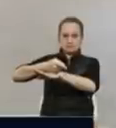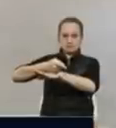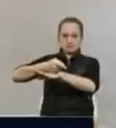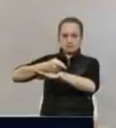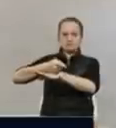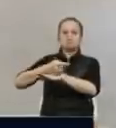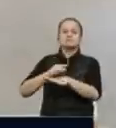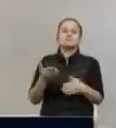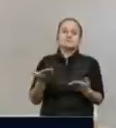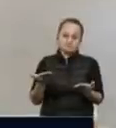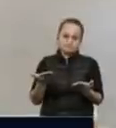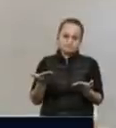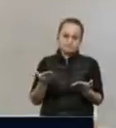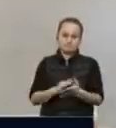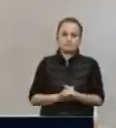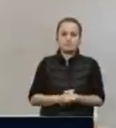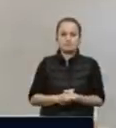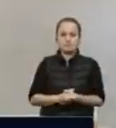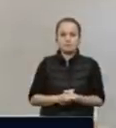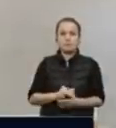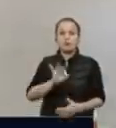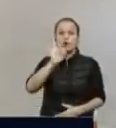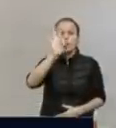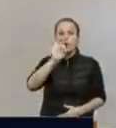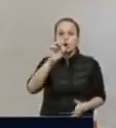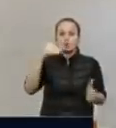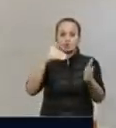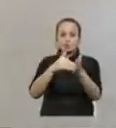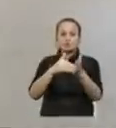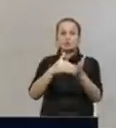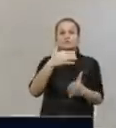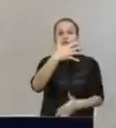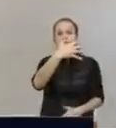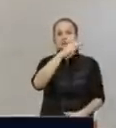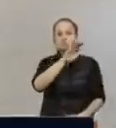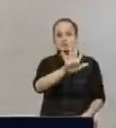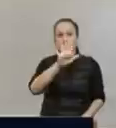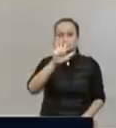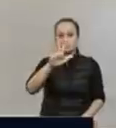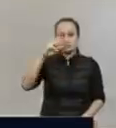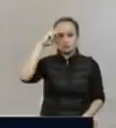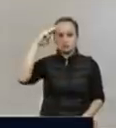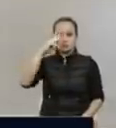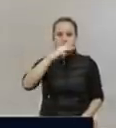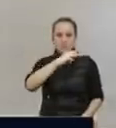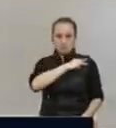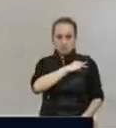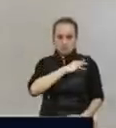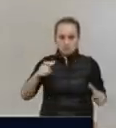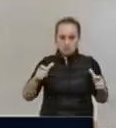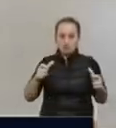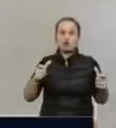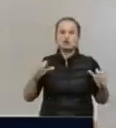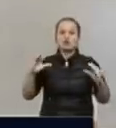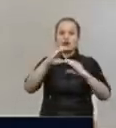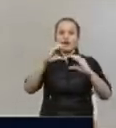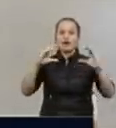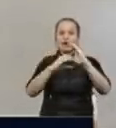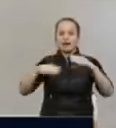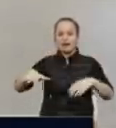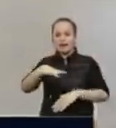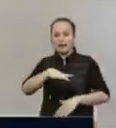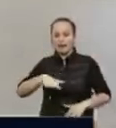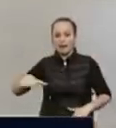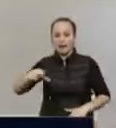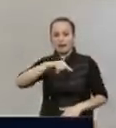Y entonces se acumularon 8.055 militares en el Bajo Cauca, el